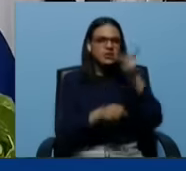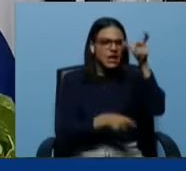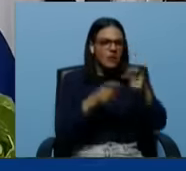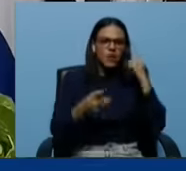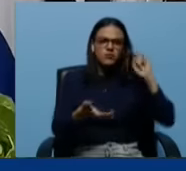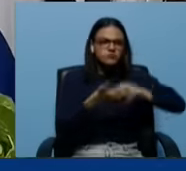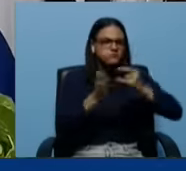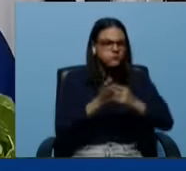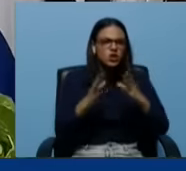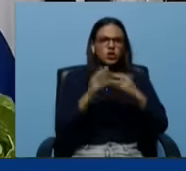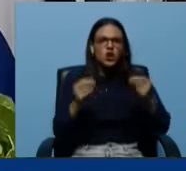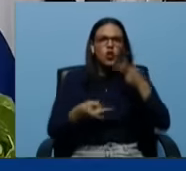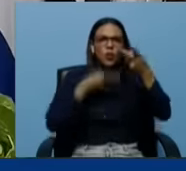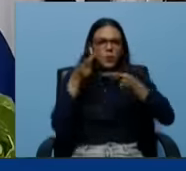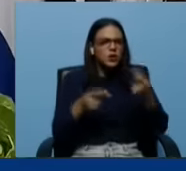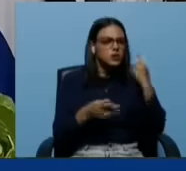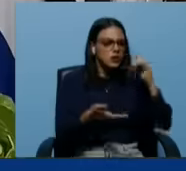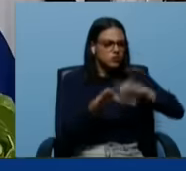partido,